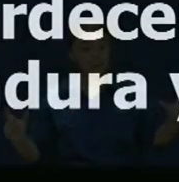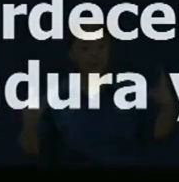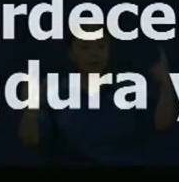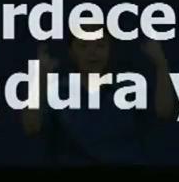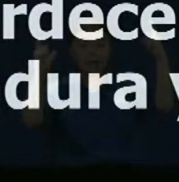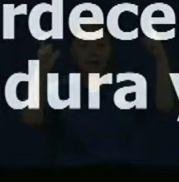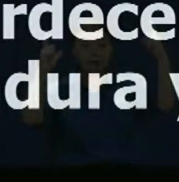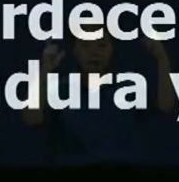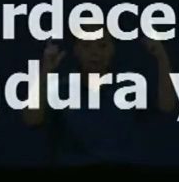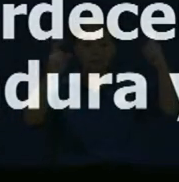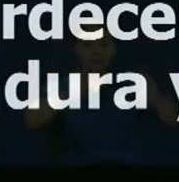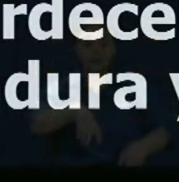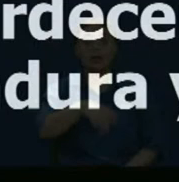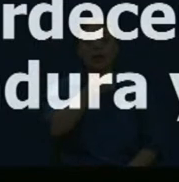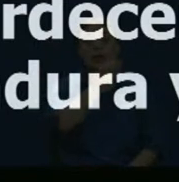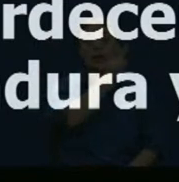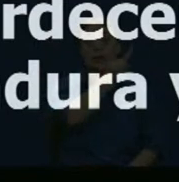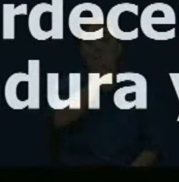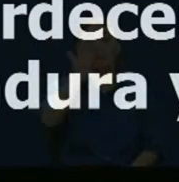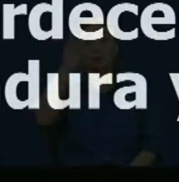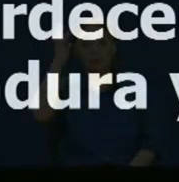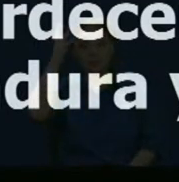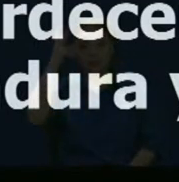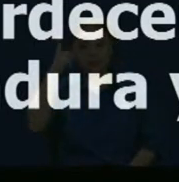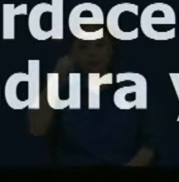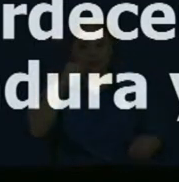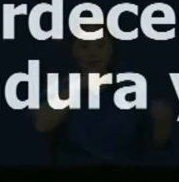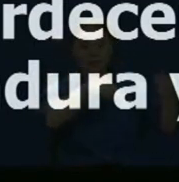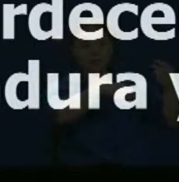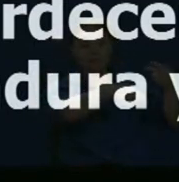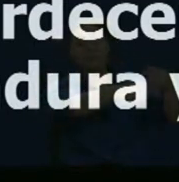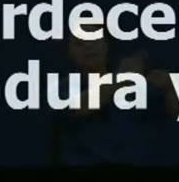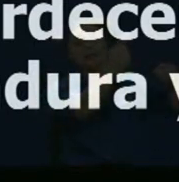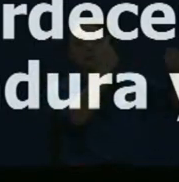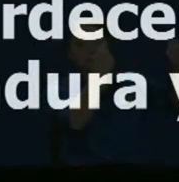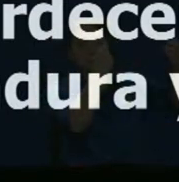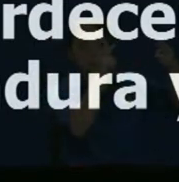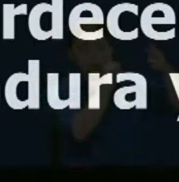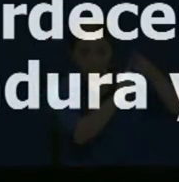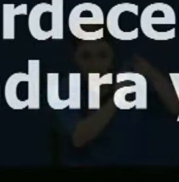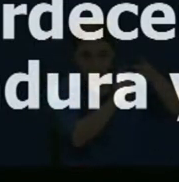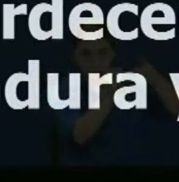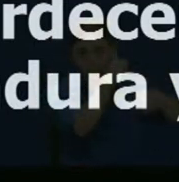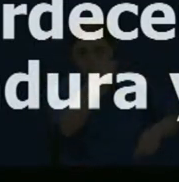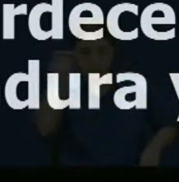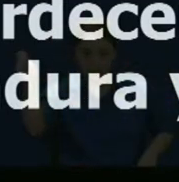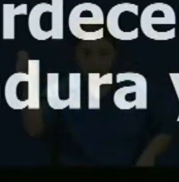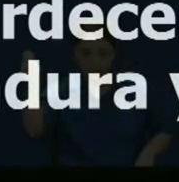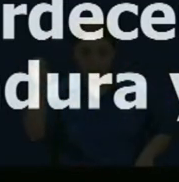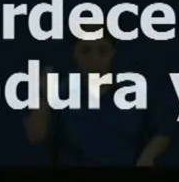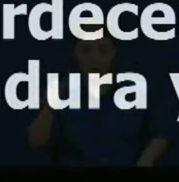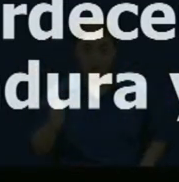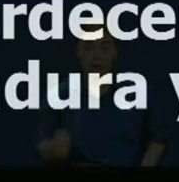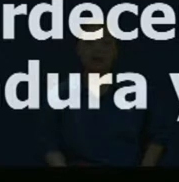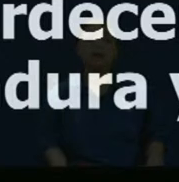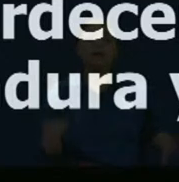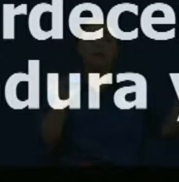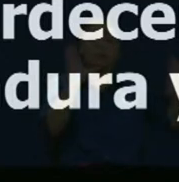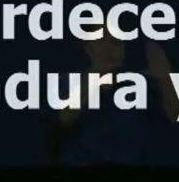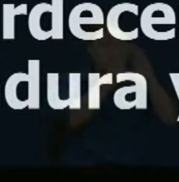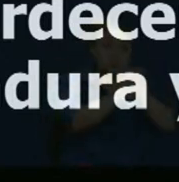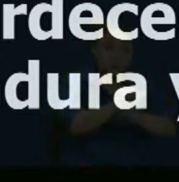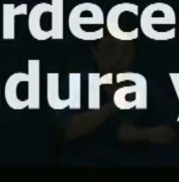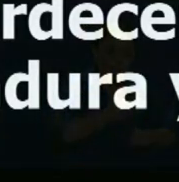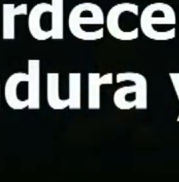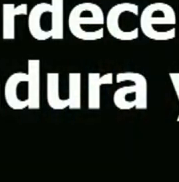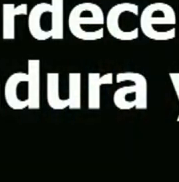14 días del segundo mes, ya no del primero sino que el segundo, al atardecer la comerán con panes sin levadura